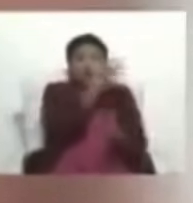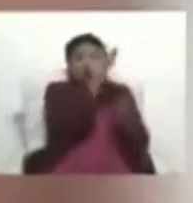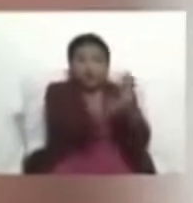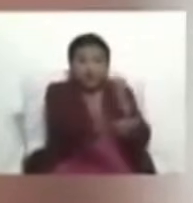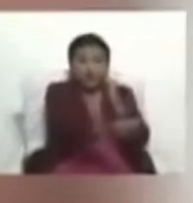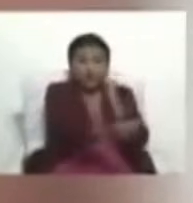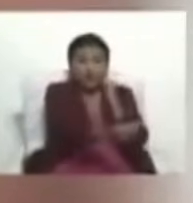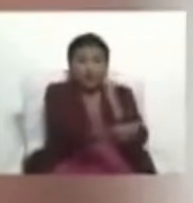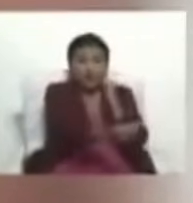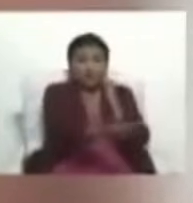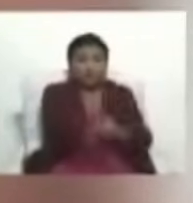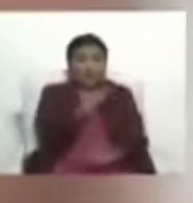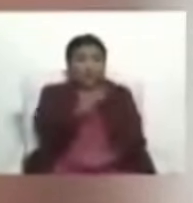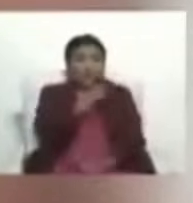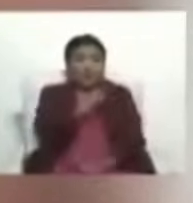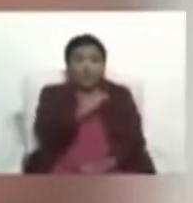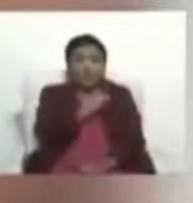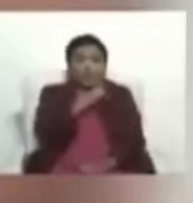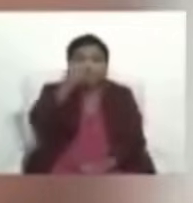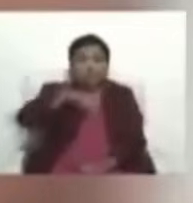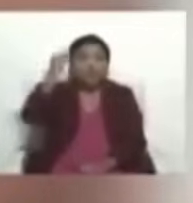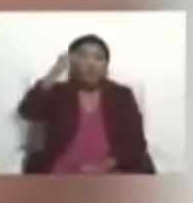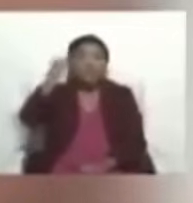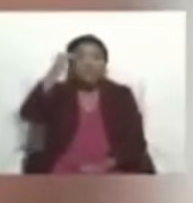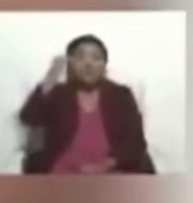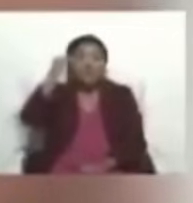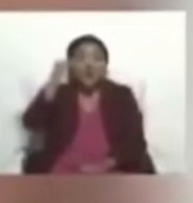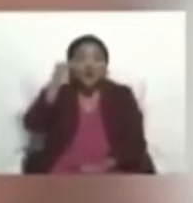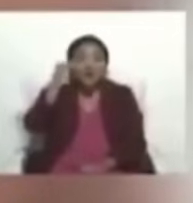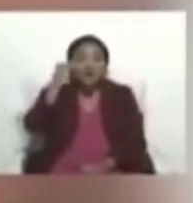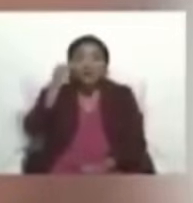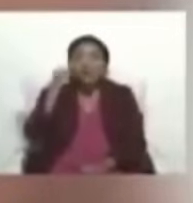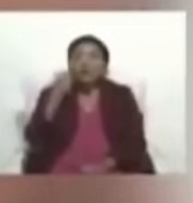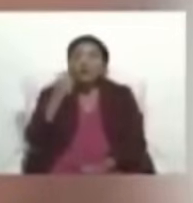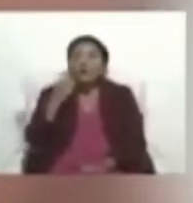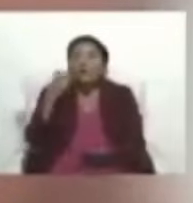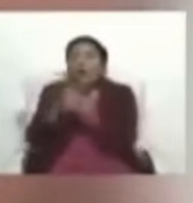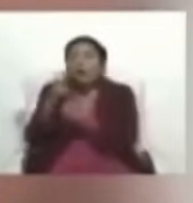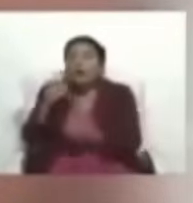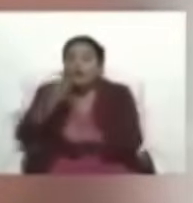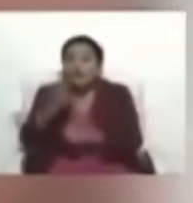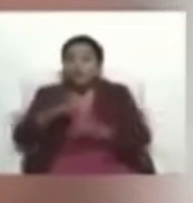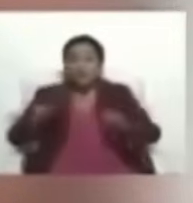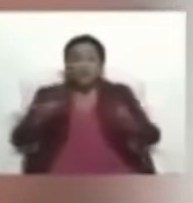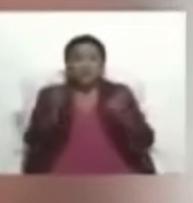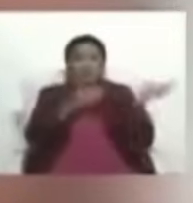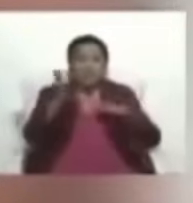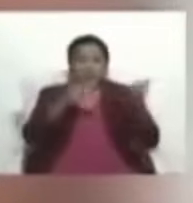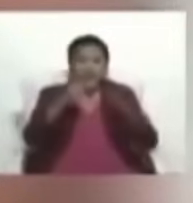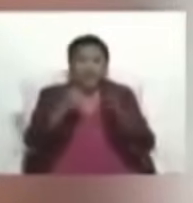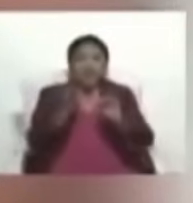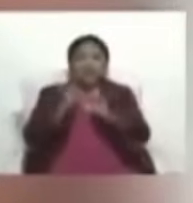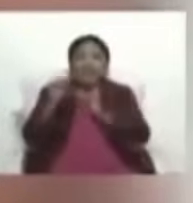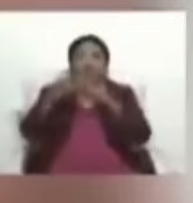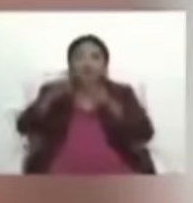huyendo, aterrada, pensando que al final sí iba a saber la verdad. En marzo, la Defensoría del